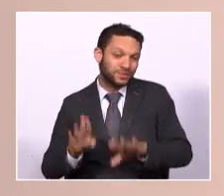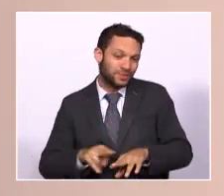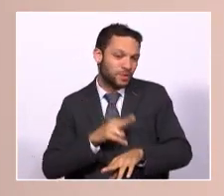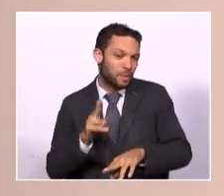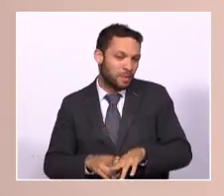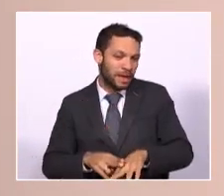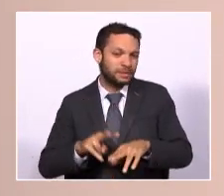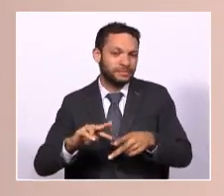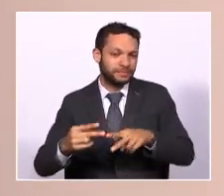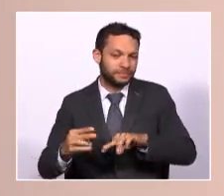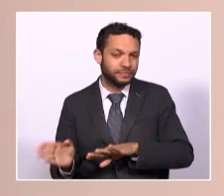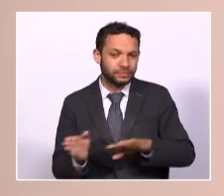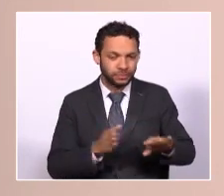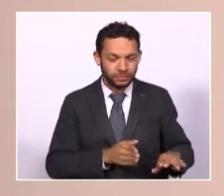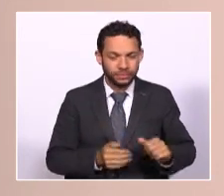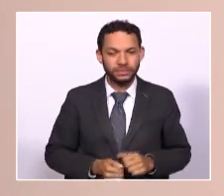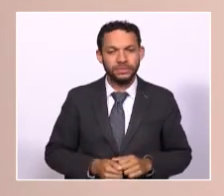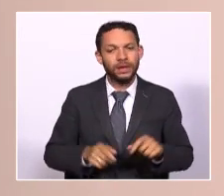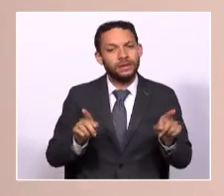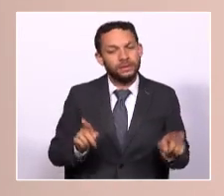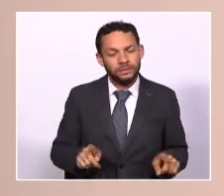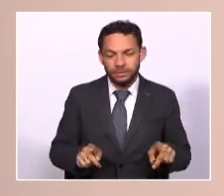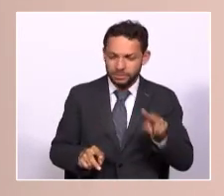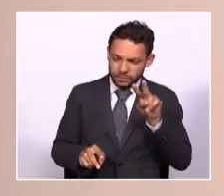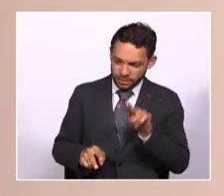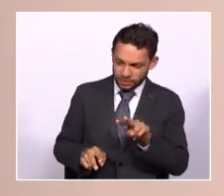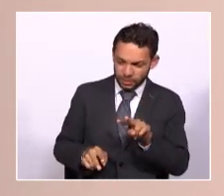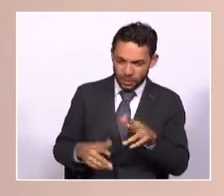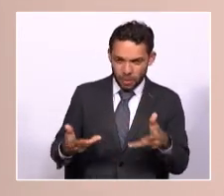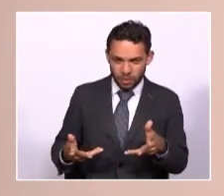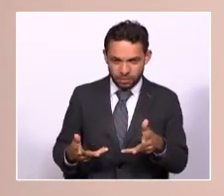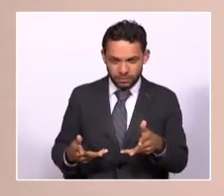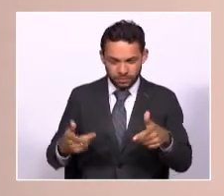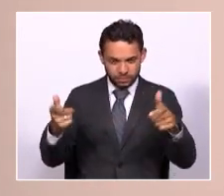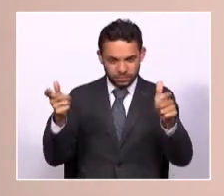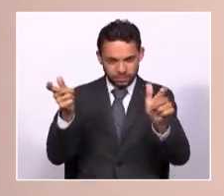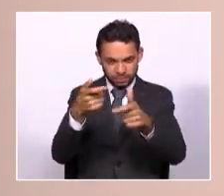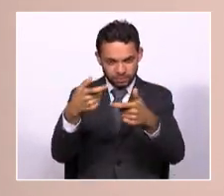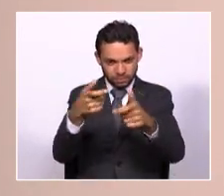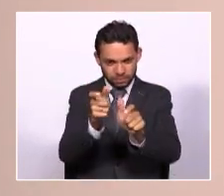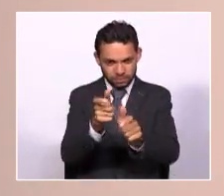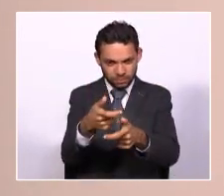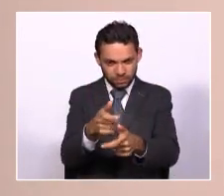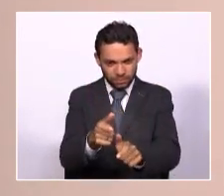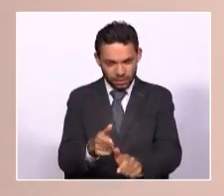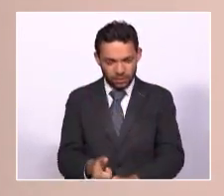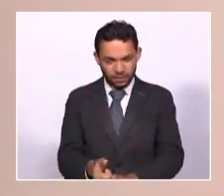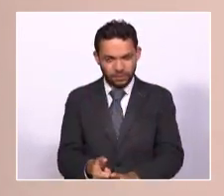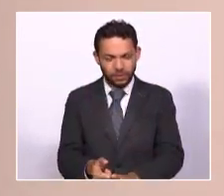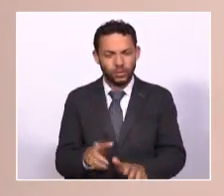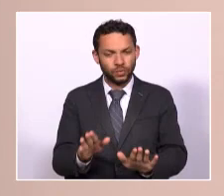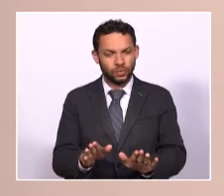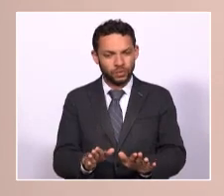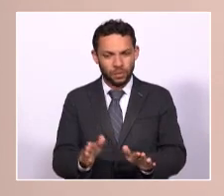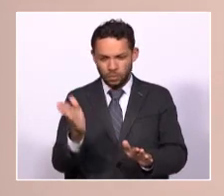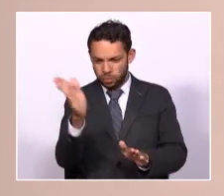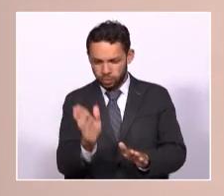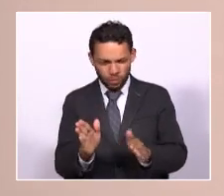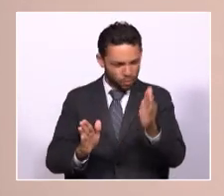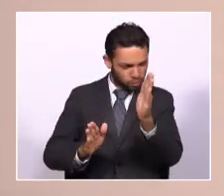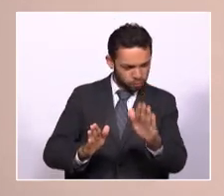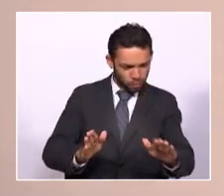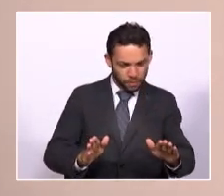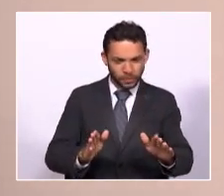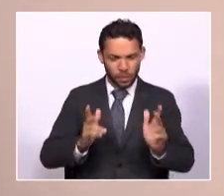perfecto, vamos a poder observar los pliegues escapulares, ¿sí? Dorsales. Vamos a